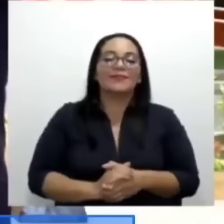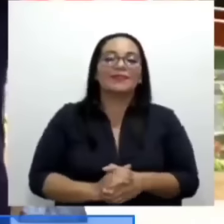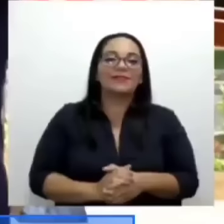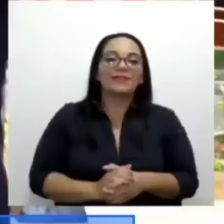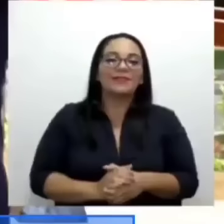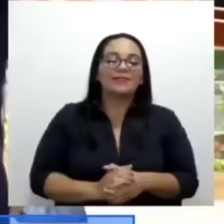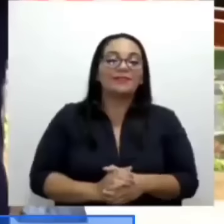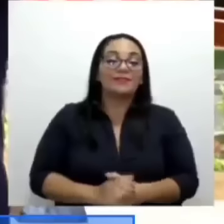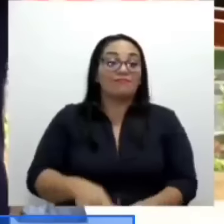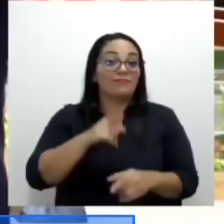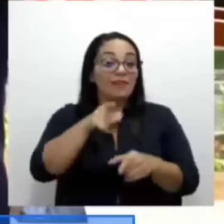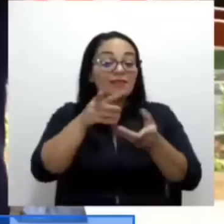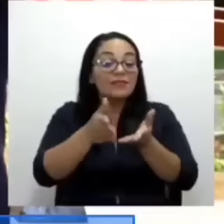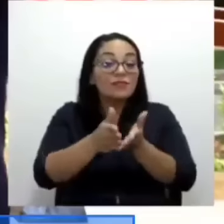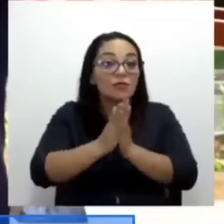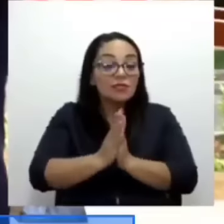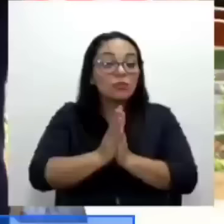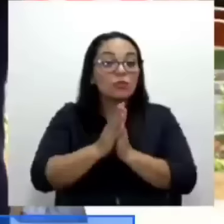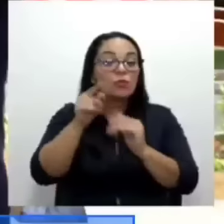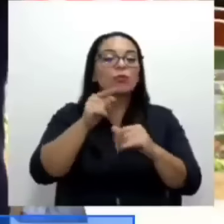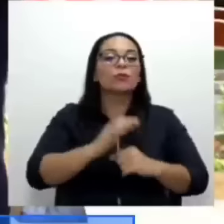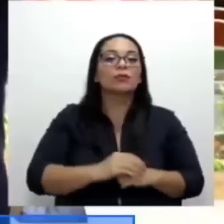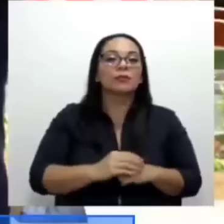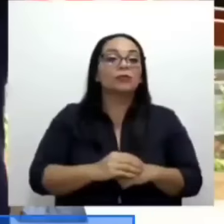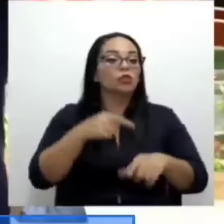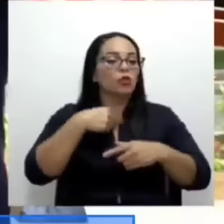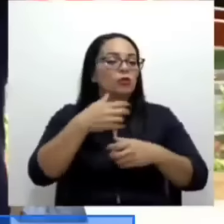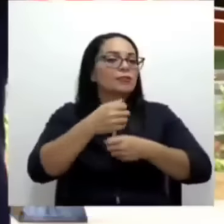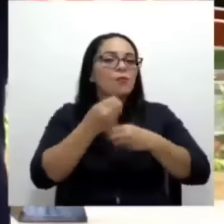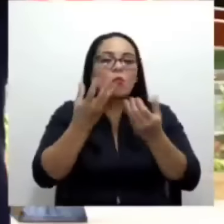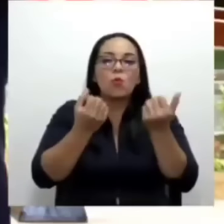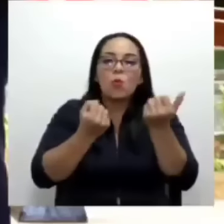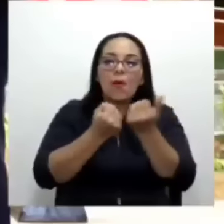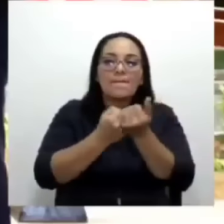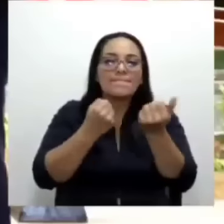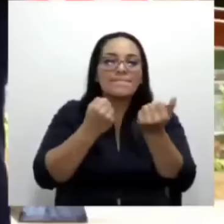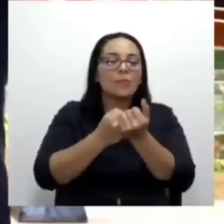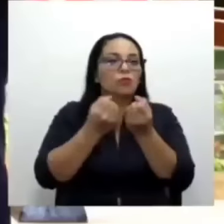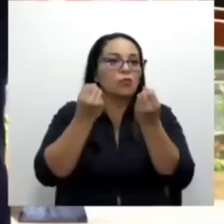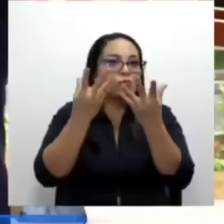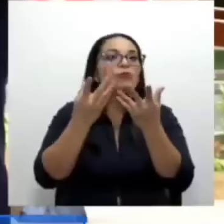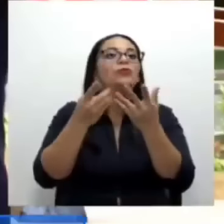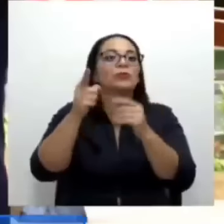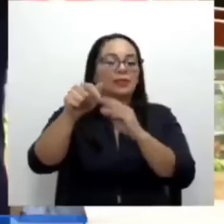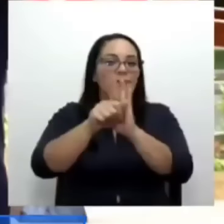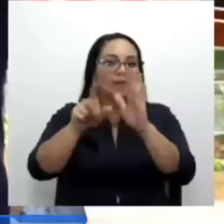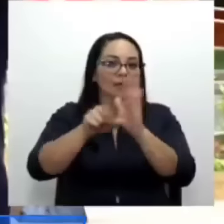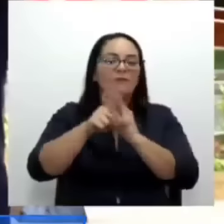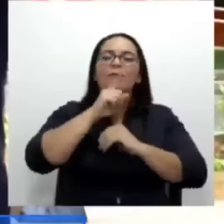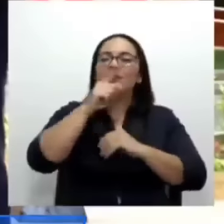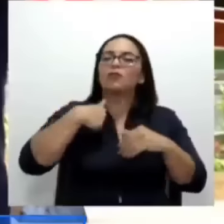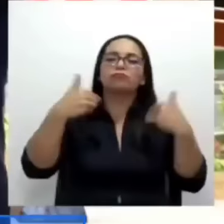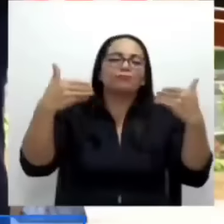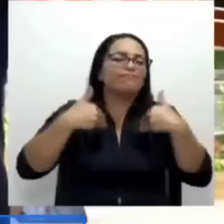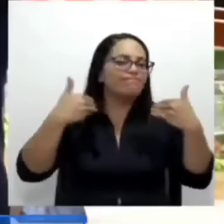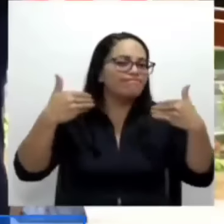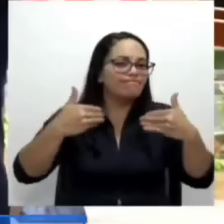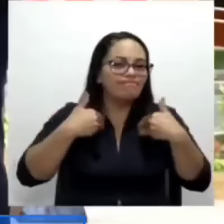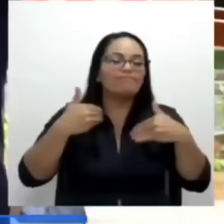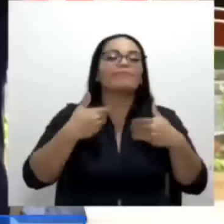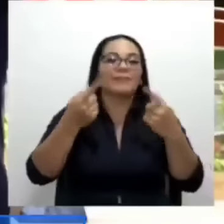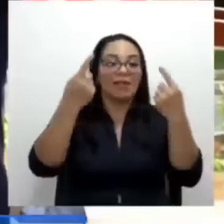Y esta solicitud recibí mucho apoyo congresional abrumador del Congreso y estoy muy feliz de hacer